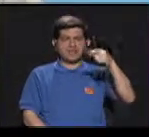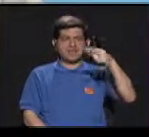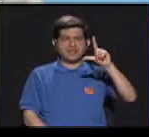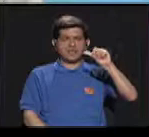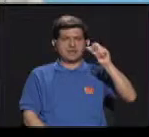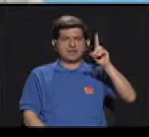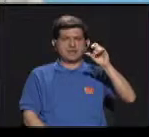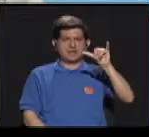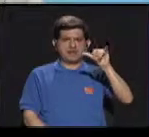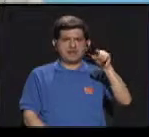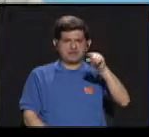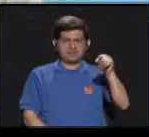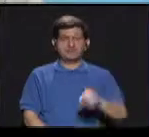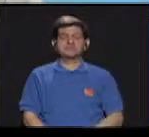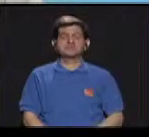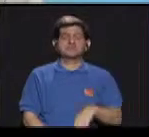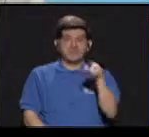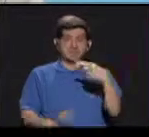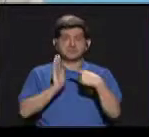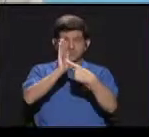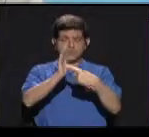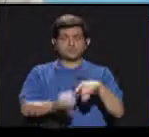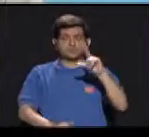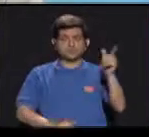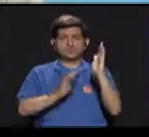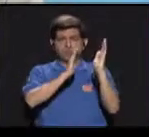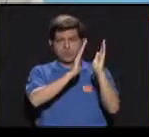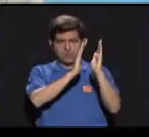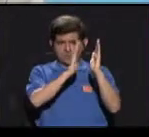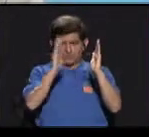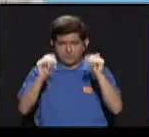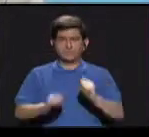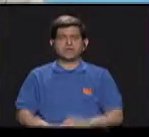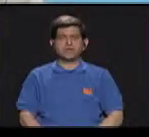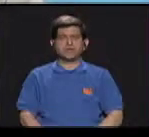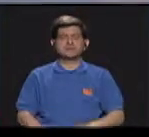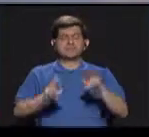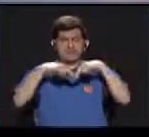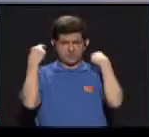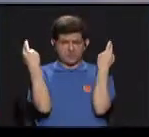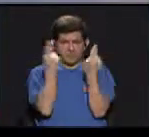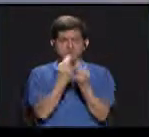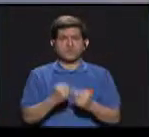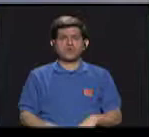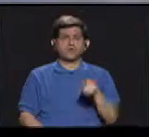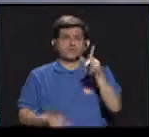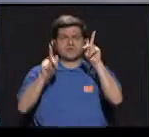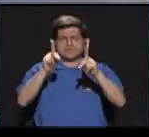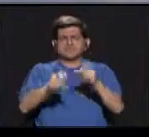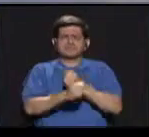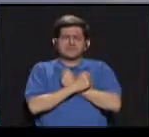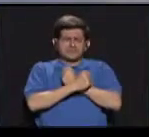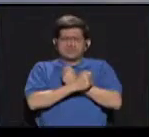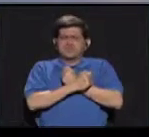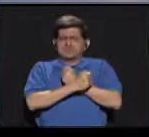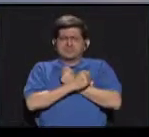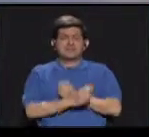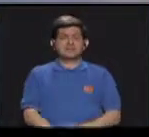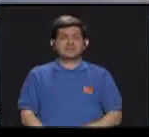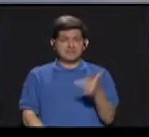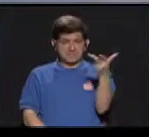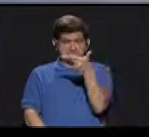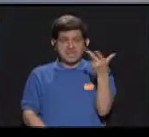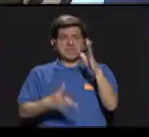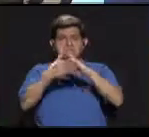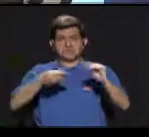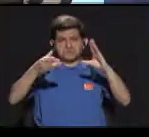2007, el 21 de mayo, se mostró en Lunes de Cinemateca una reunión de estas queridas figuras en las que